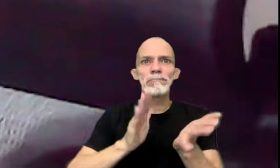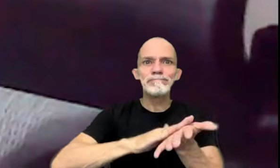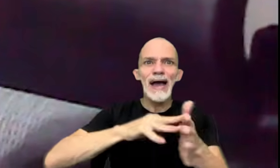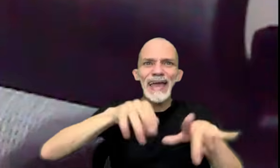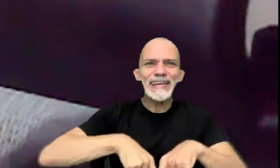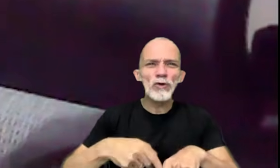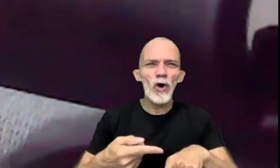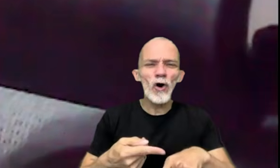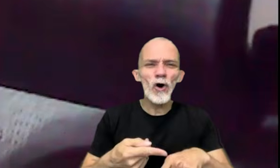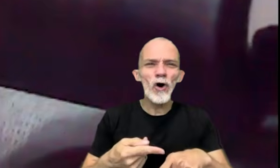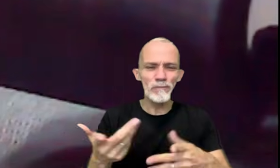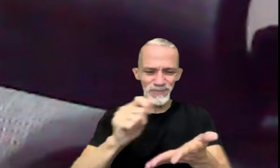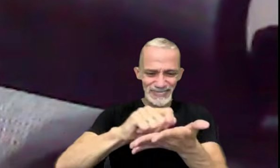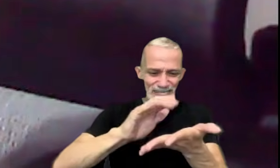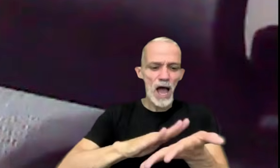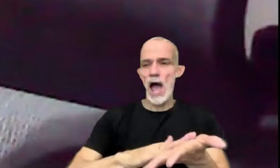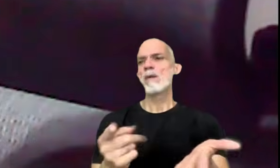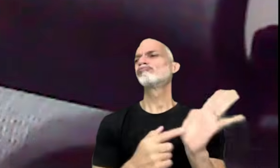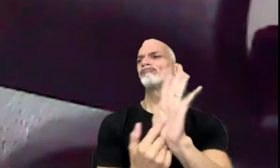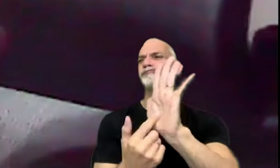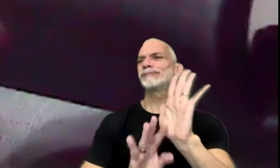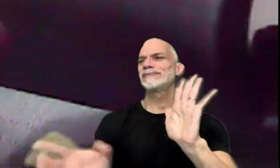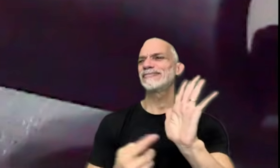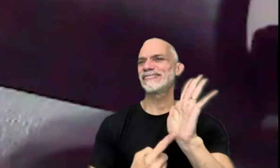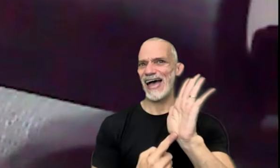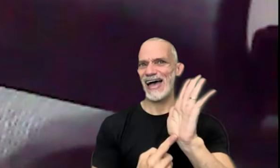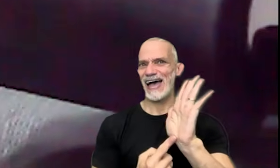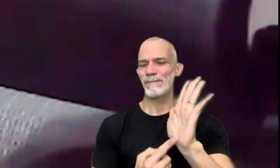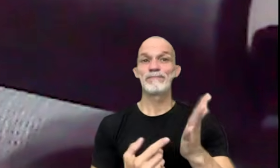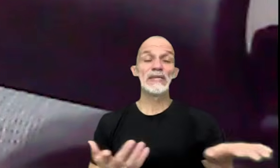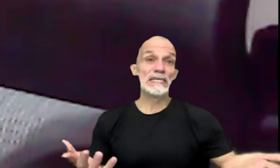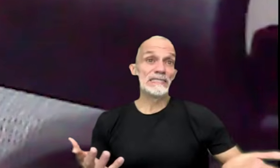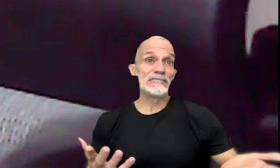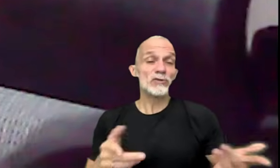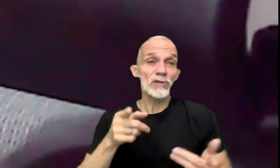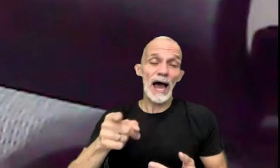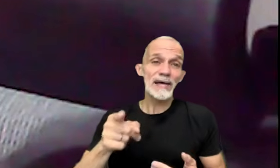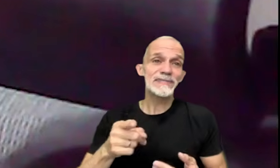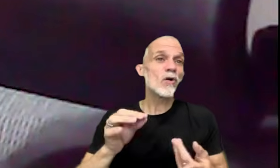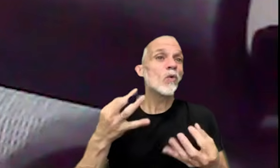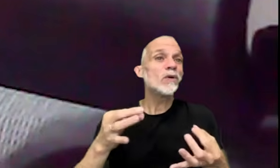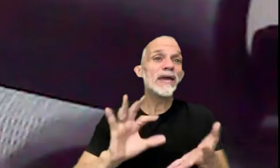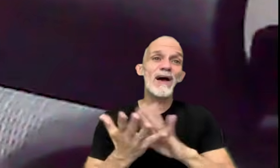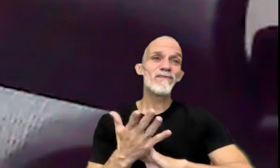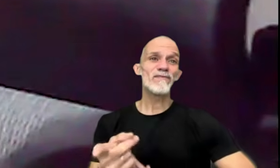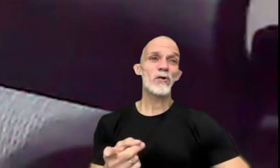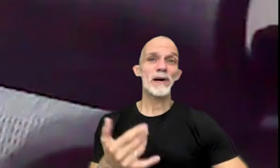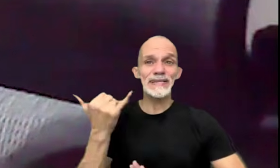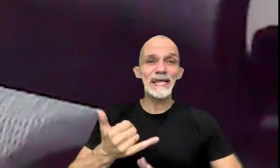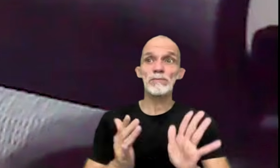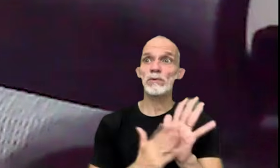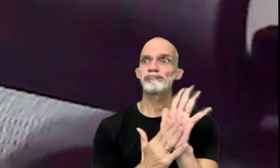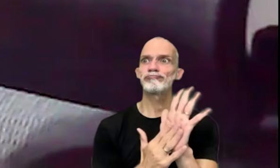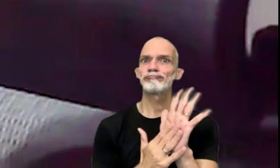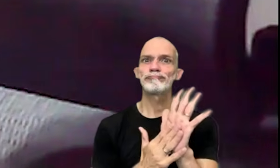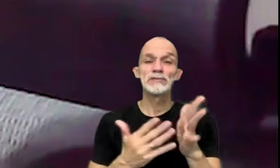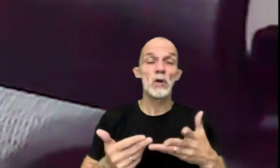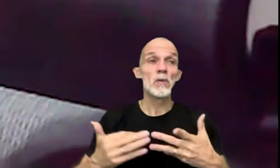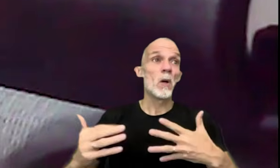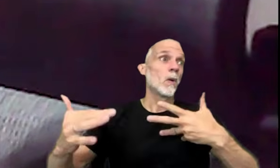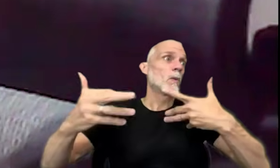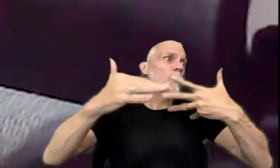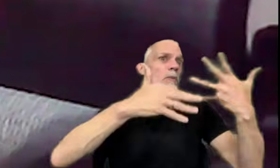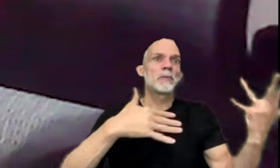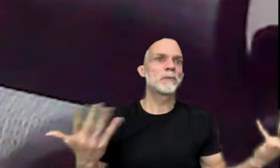única, viste que ahí vos te podés agarrar por teoría de los actos propios. Ujú. Sería la única cuestión que tendríamos algo, porque si no